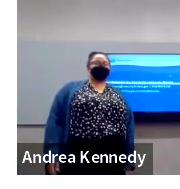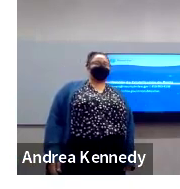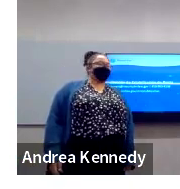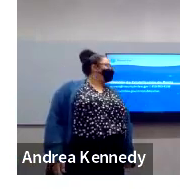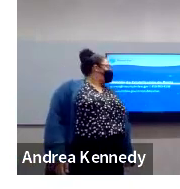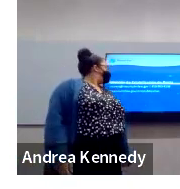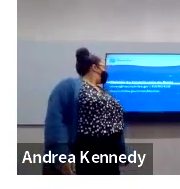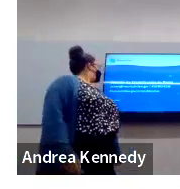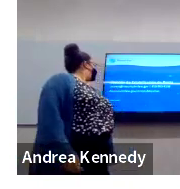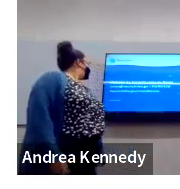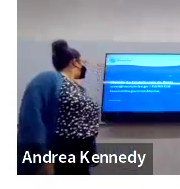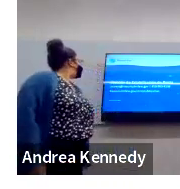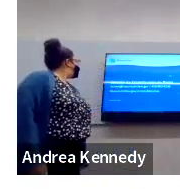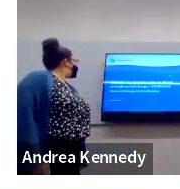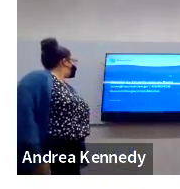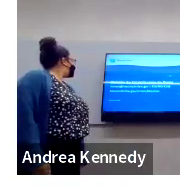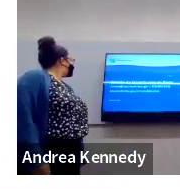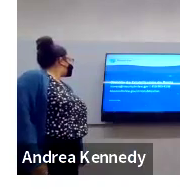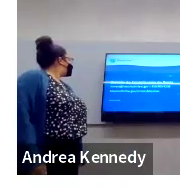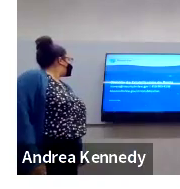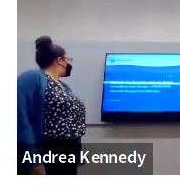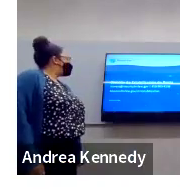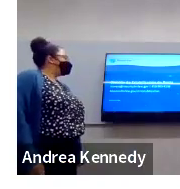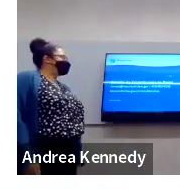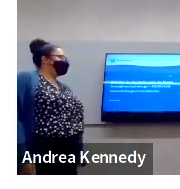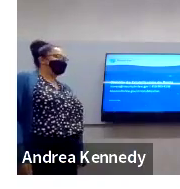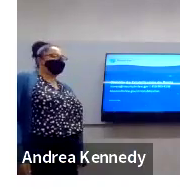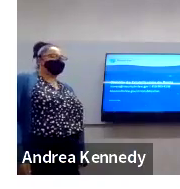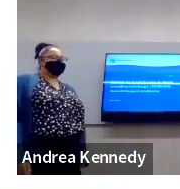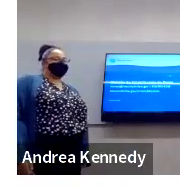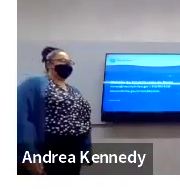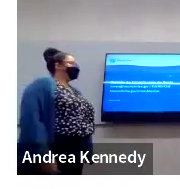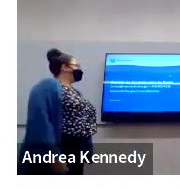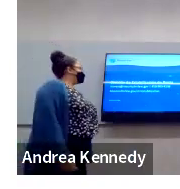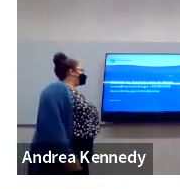mvrent@mountainview.gov. Nuestro número de contacto es